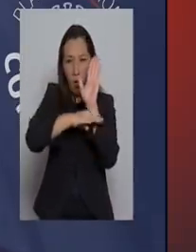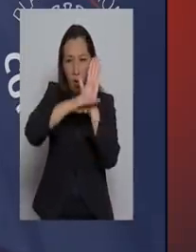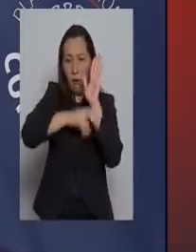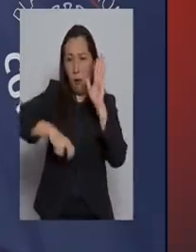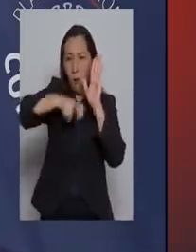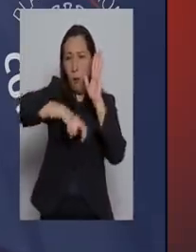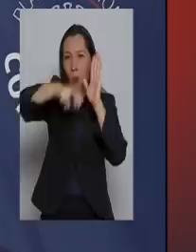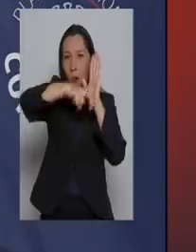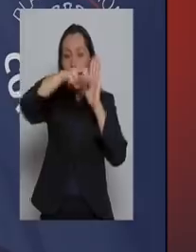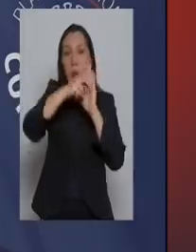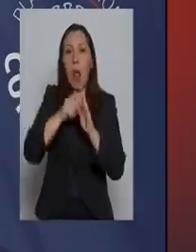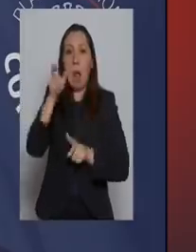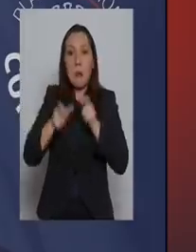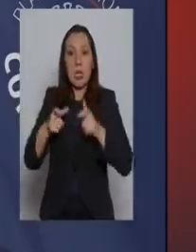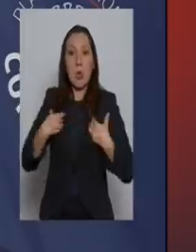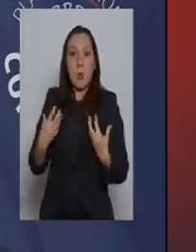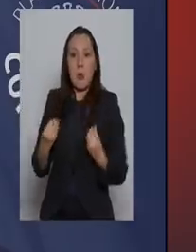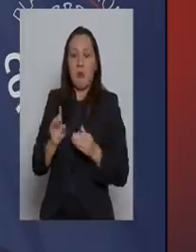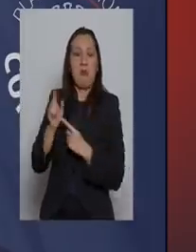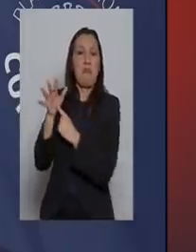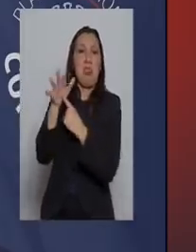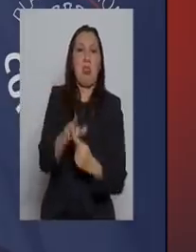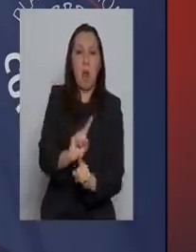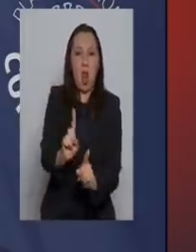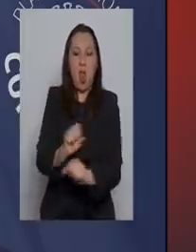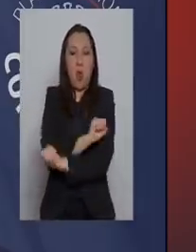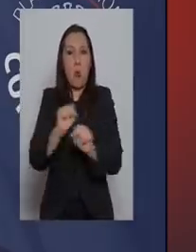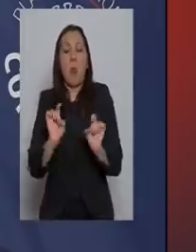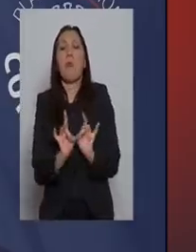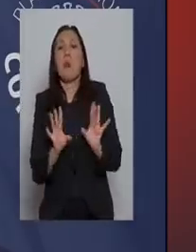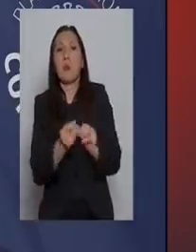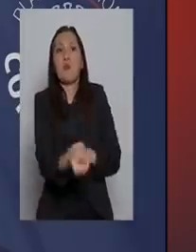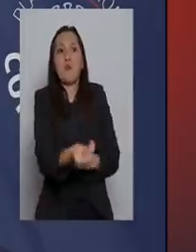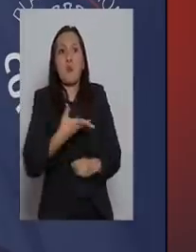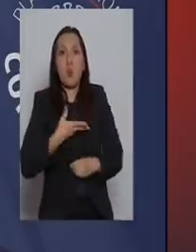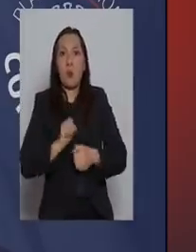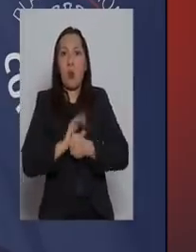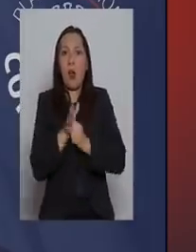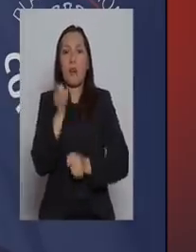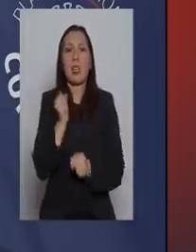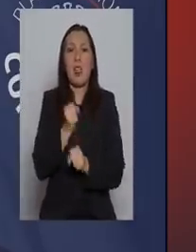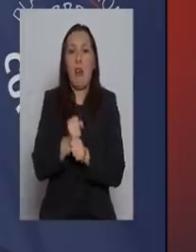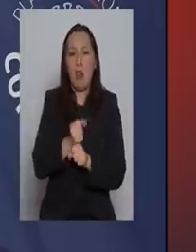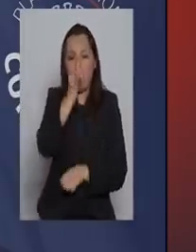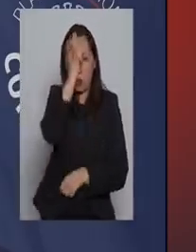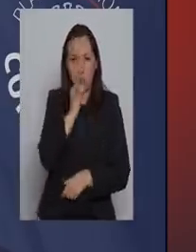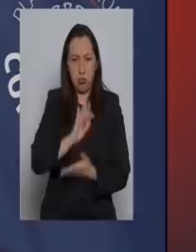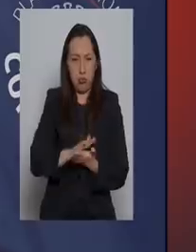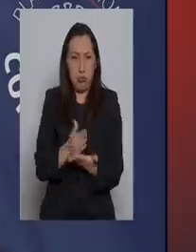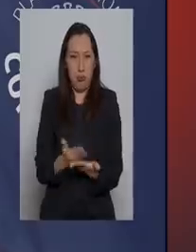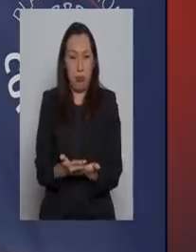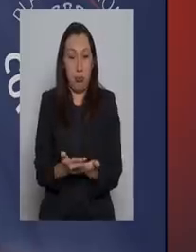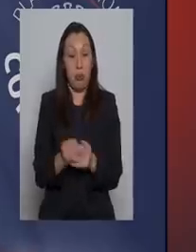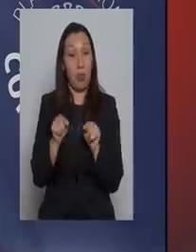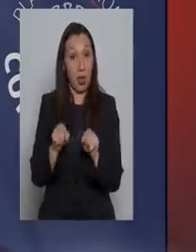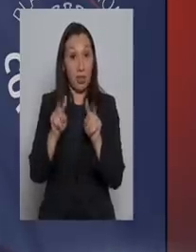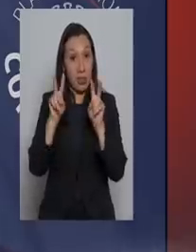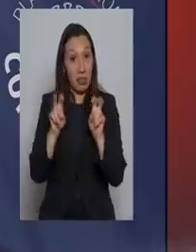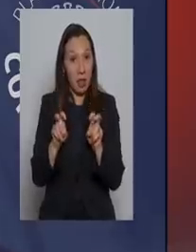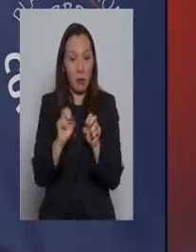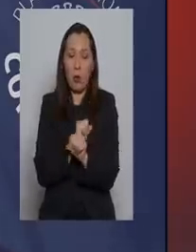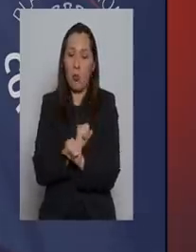escalera porque la comunidad los discrimina por el solo hecho de ser trabajadores de la salud. En ese